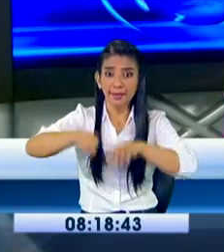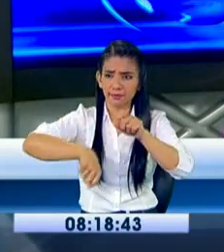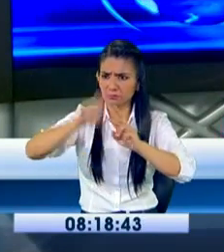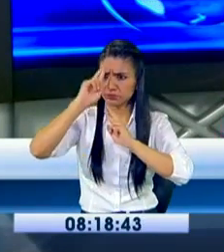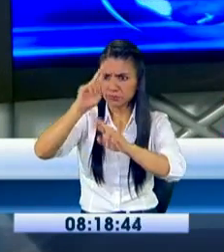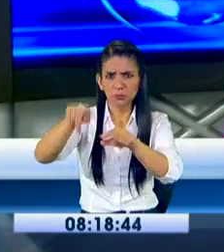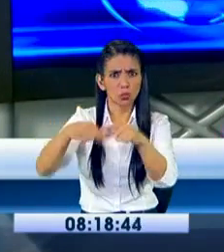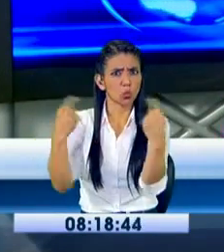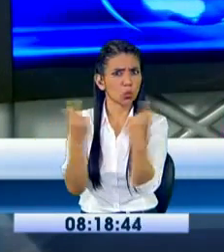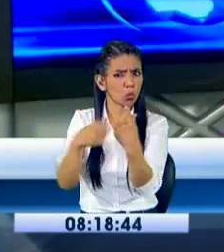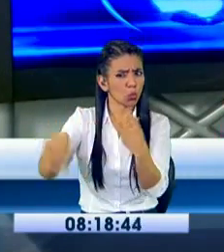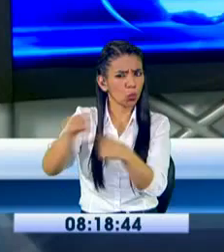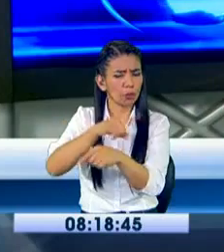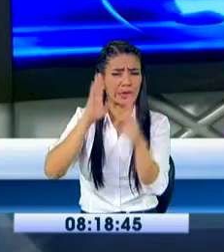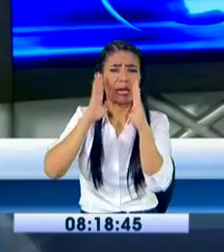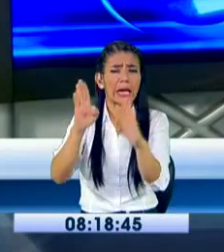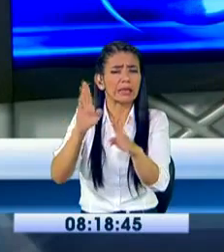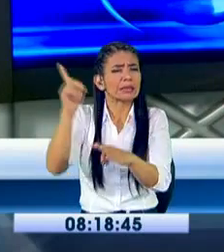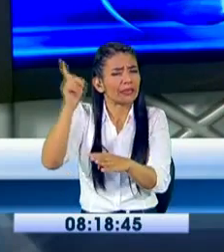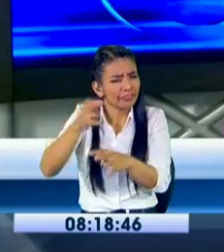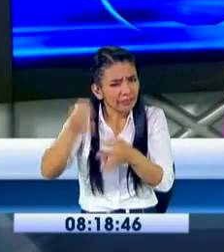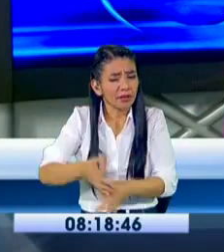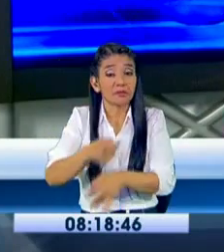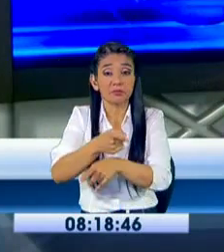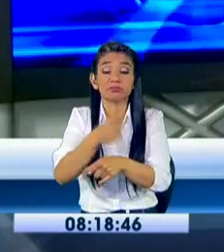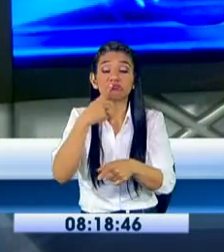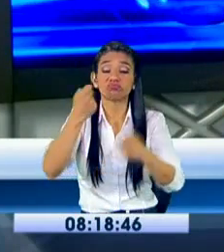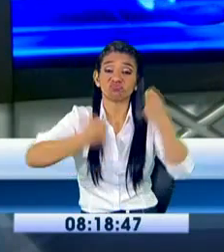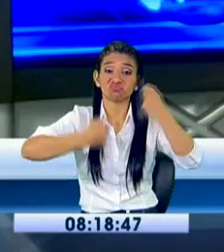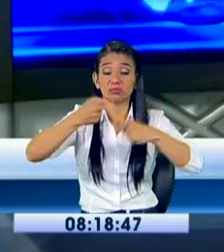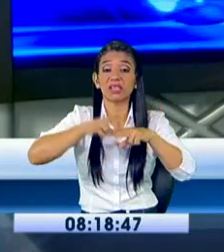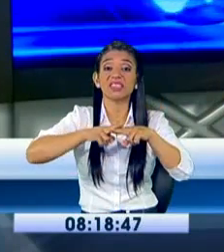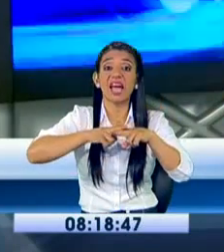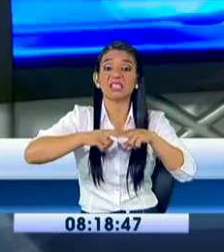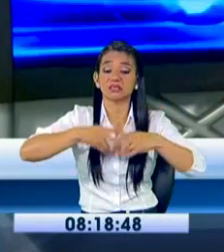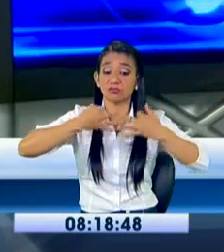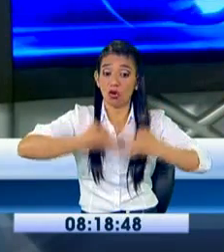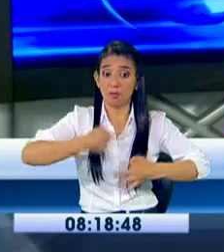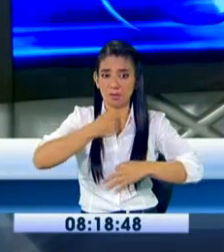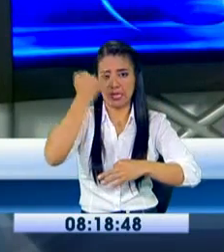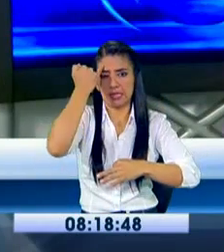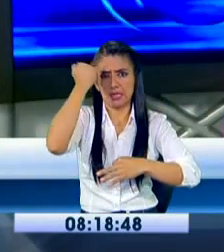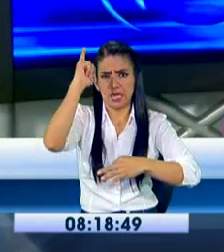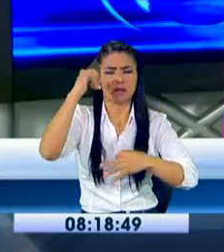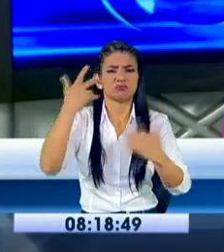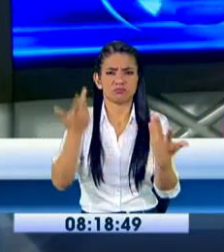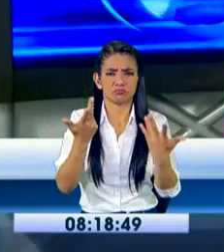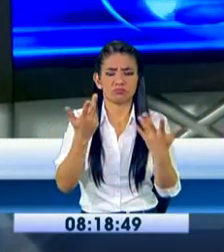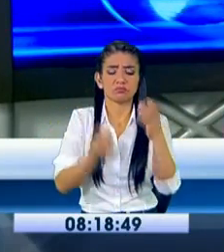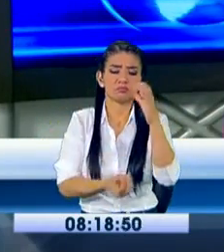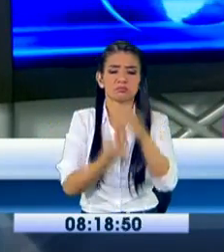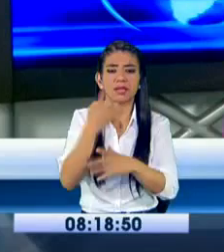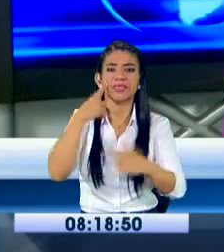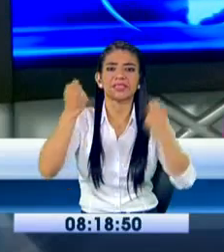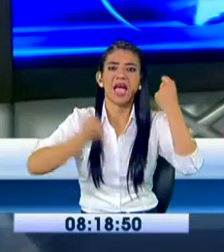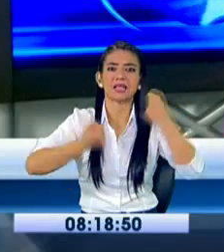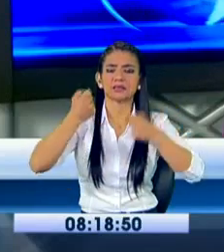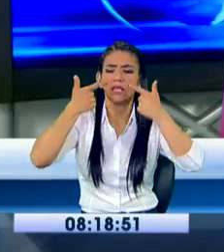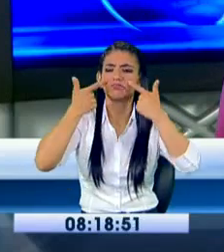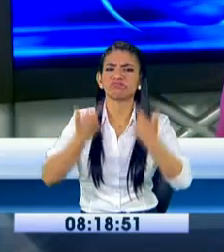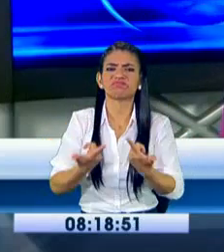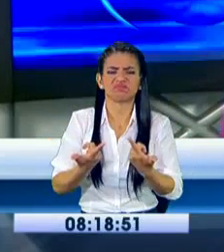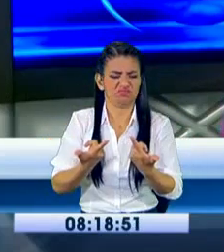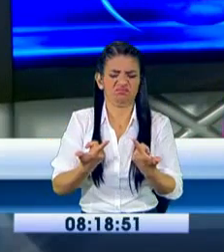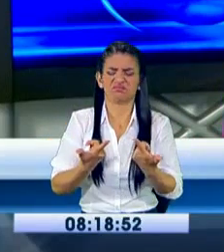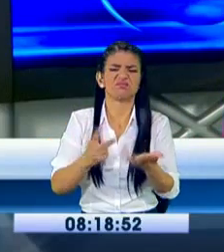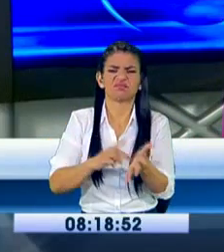taxistas formales han decidido tomar una buena iniciativa. El taxi escolta es un servicio que hemos desarrollado con los mejores taxistas